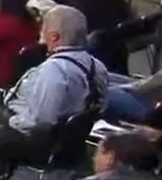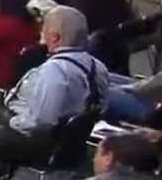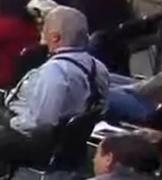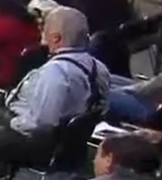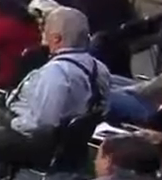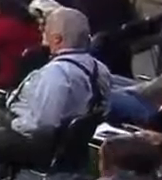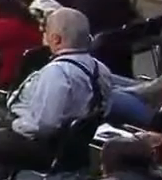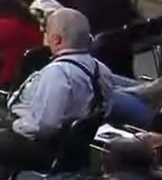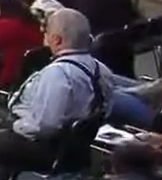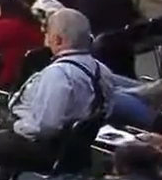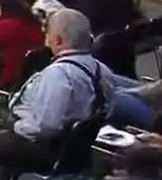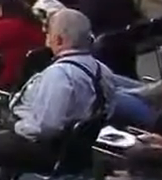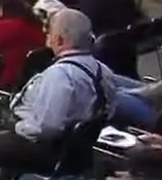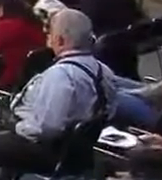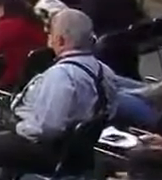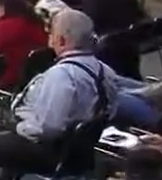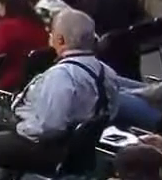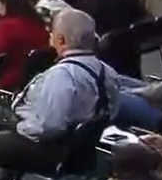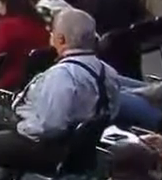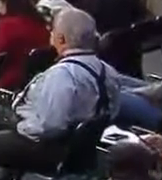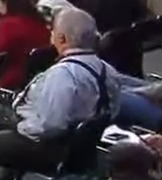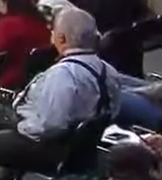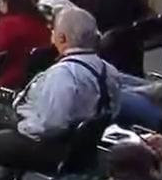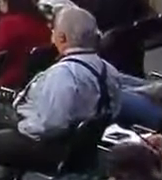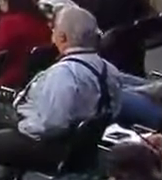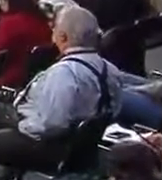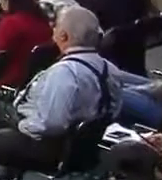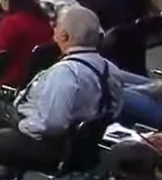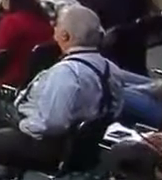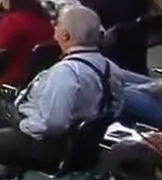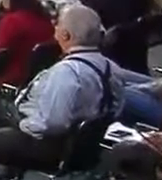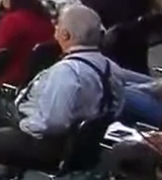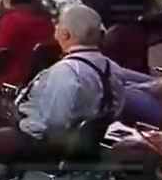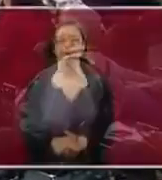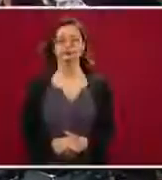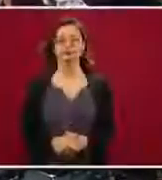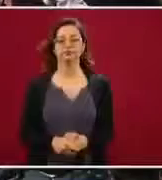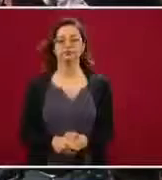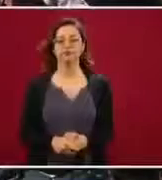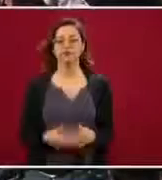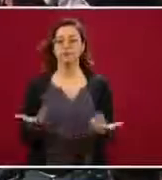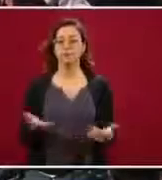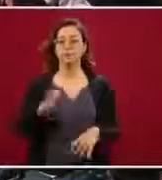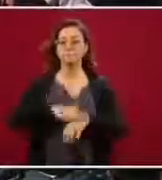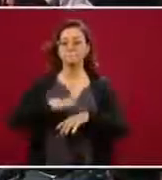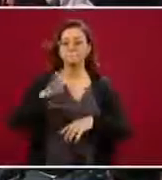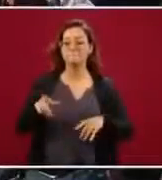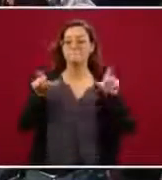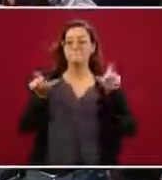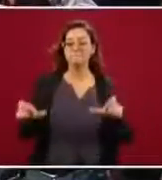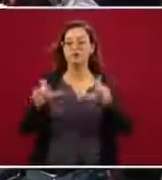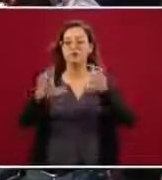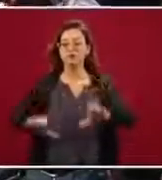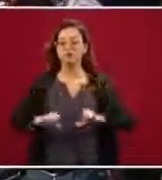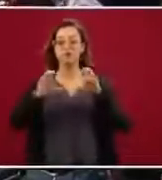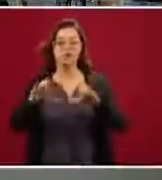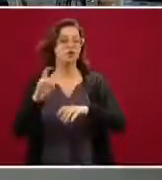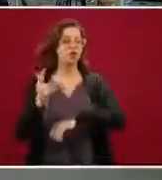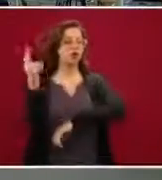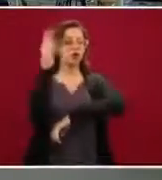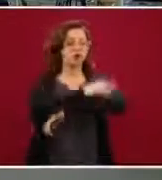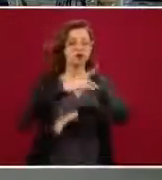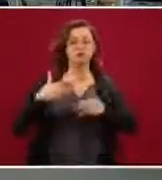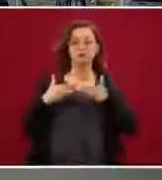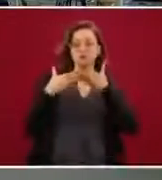actividad preventiva mayor, ¿sí?, en aeropuertos y puertos.